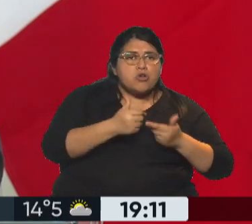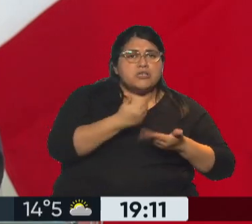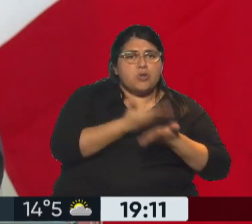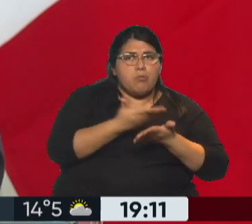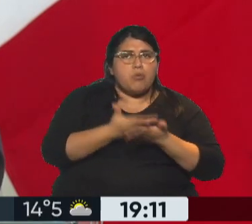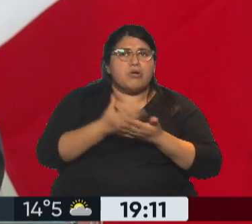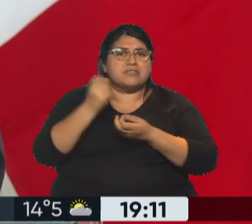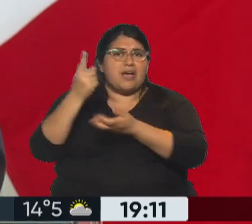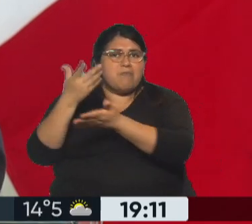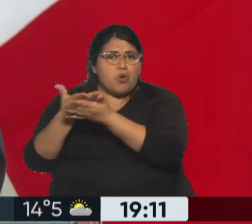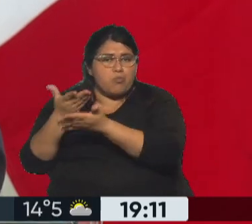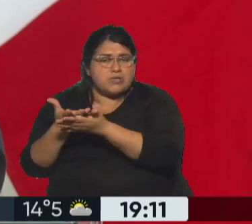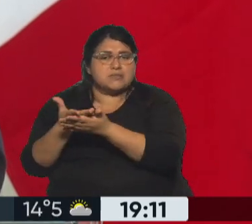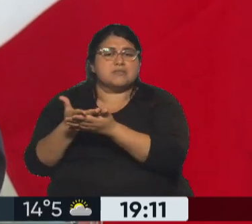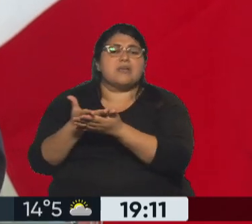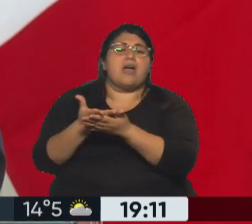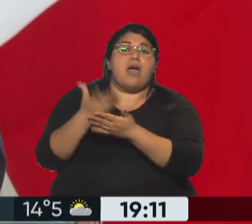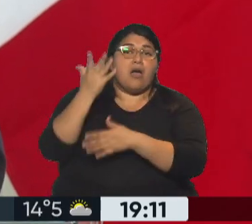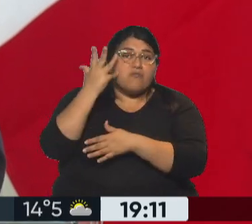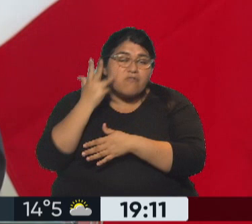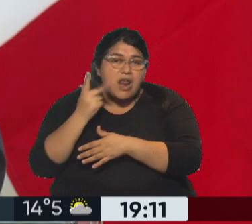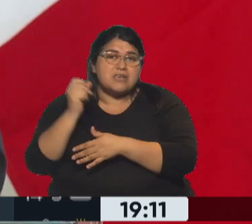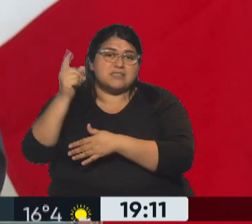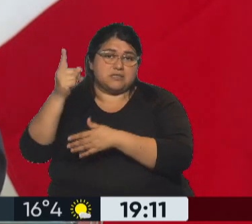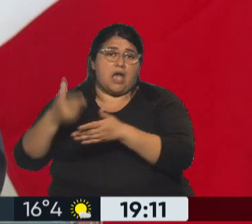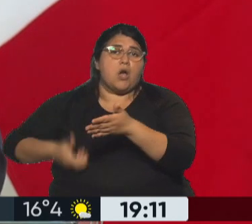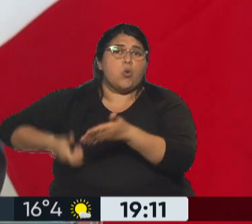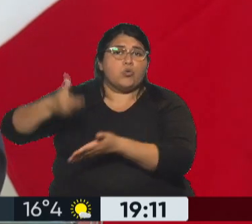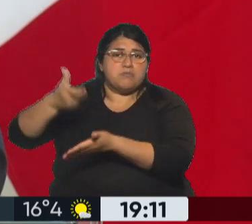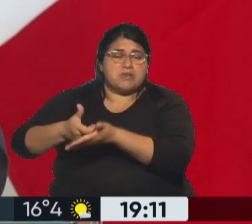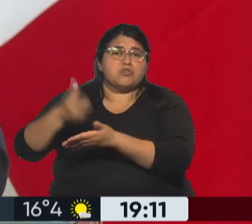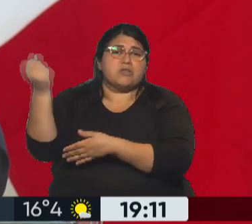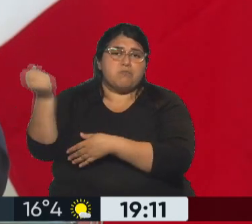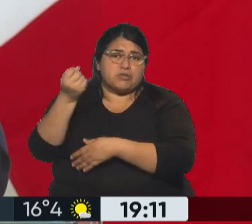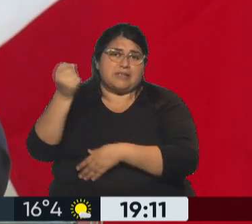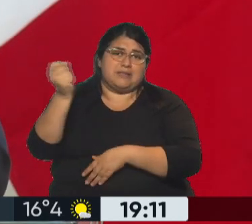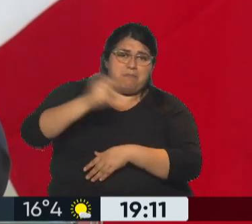como países. Francia es un inversor importante en Argentina